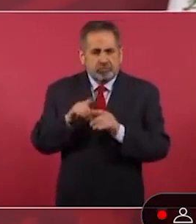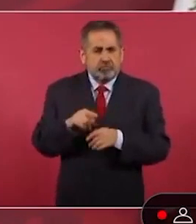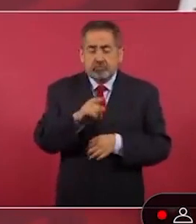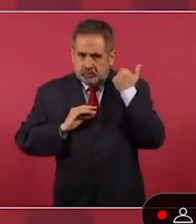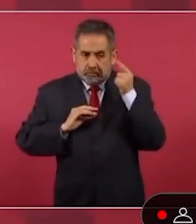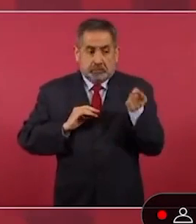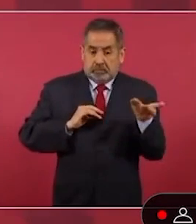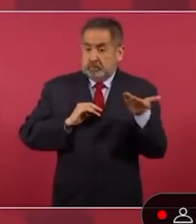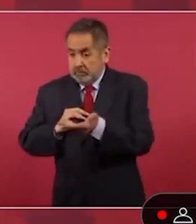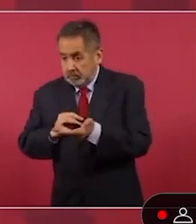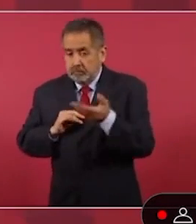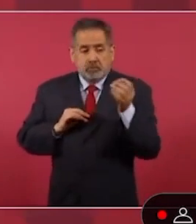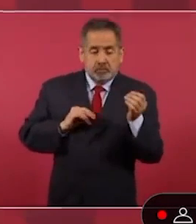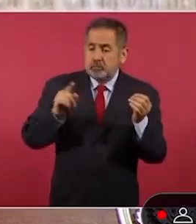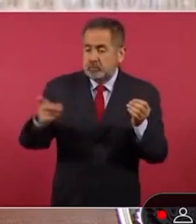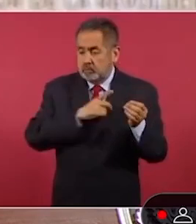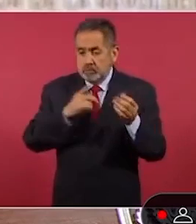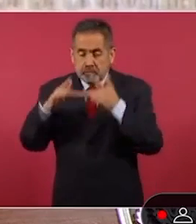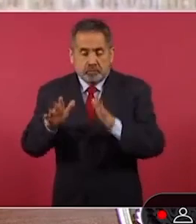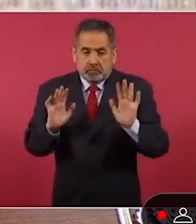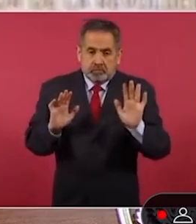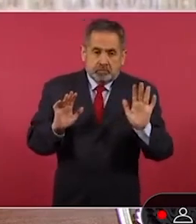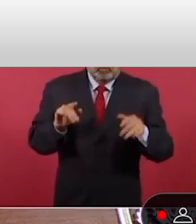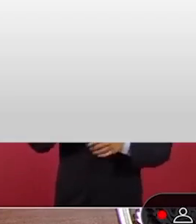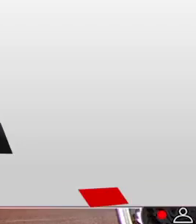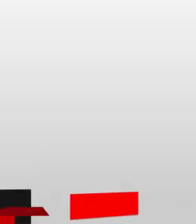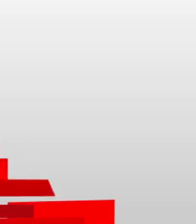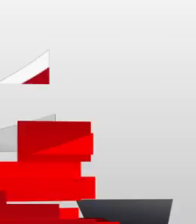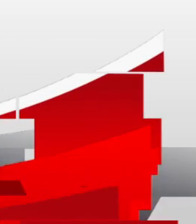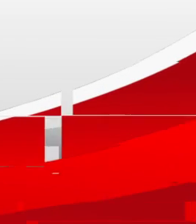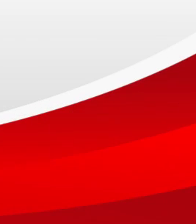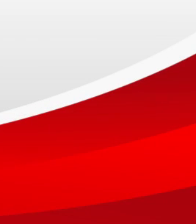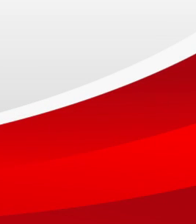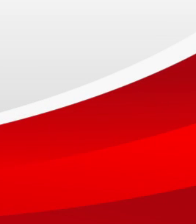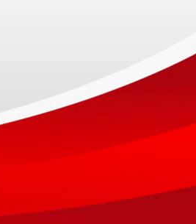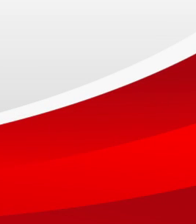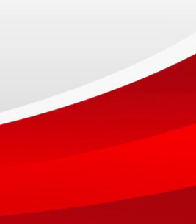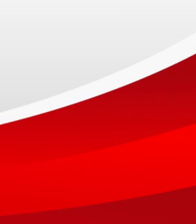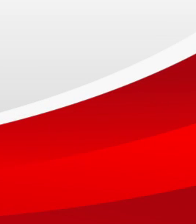me informó por escrito de la renuncia que había presentado.